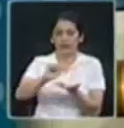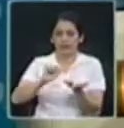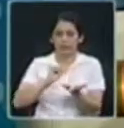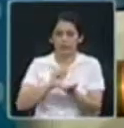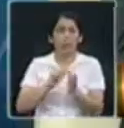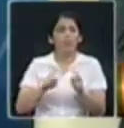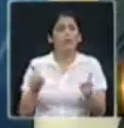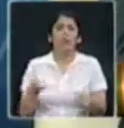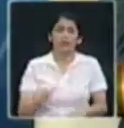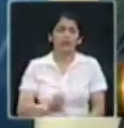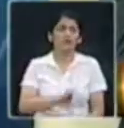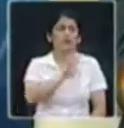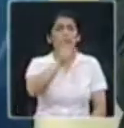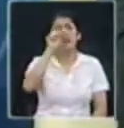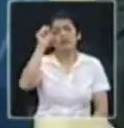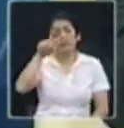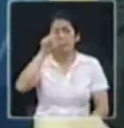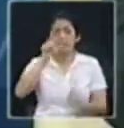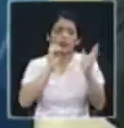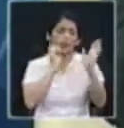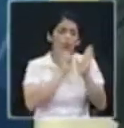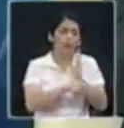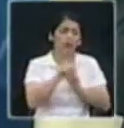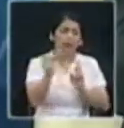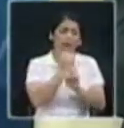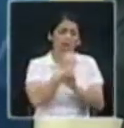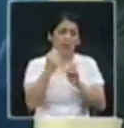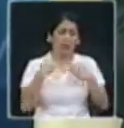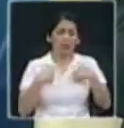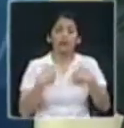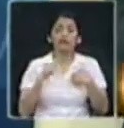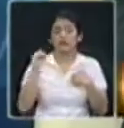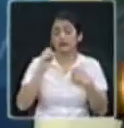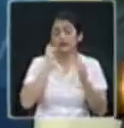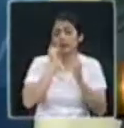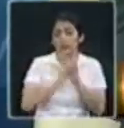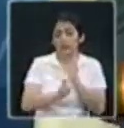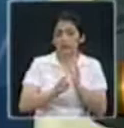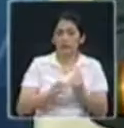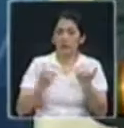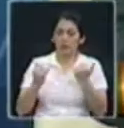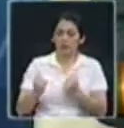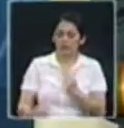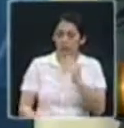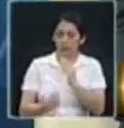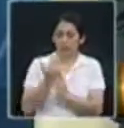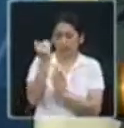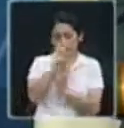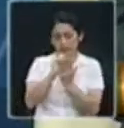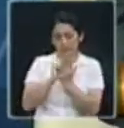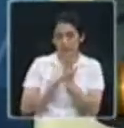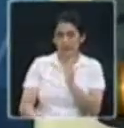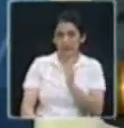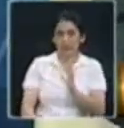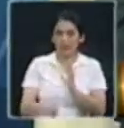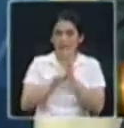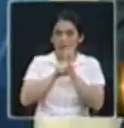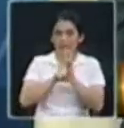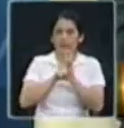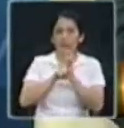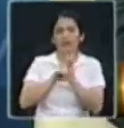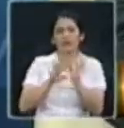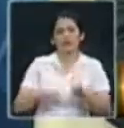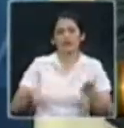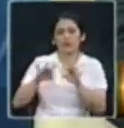violencia. Ahora, la ley lo que pretende, o hacia dónde va la ley, es hacer una ley preventiva, porque ya tenemos